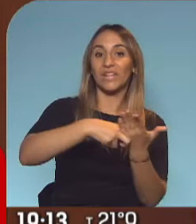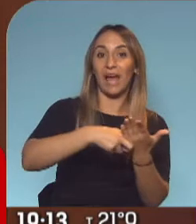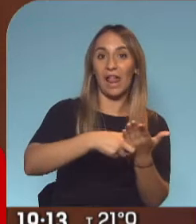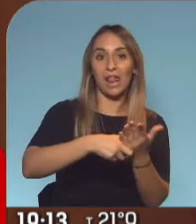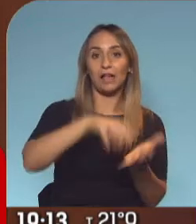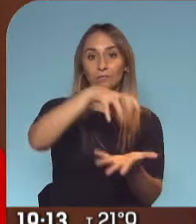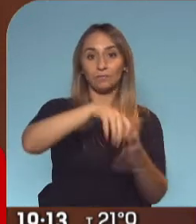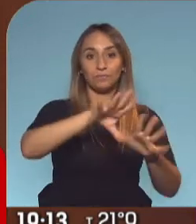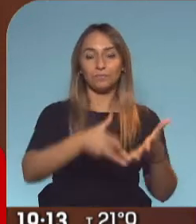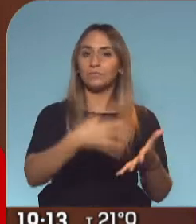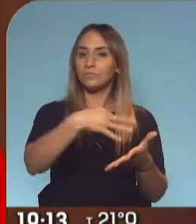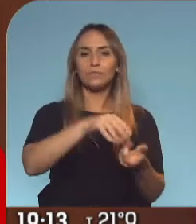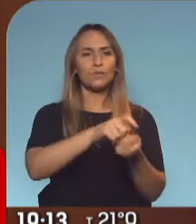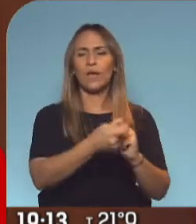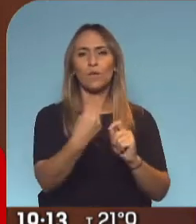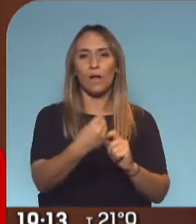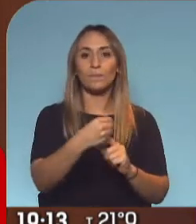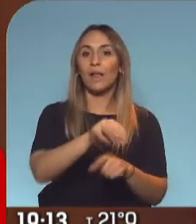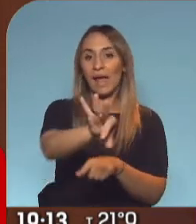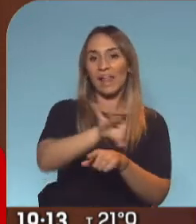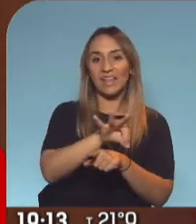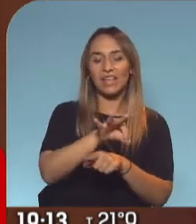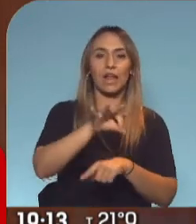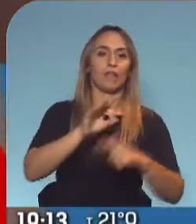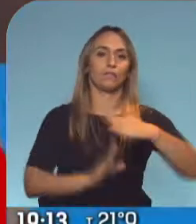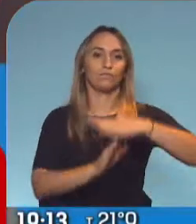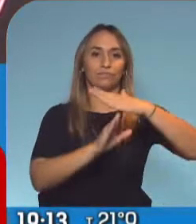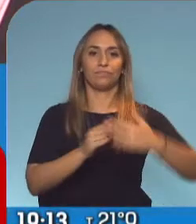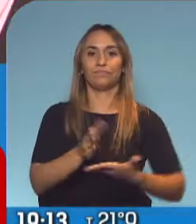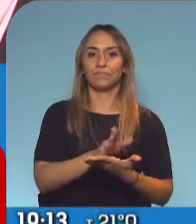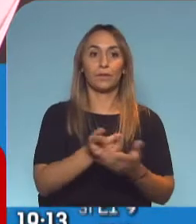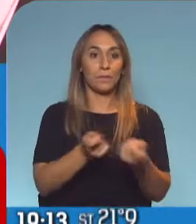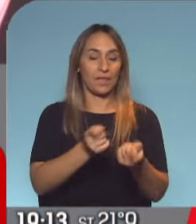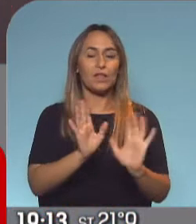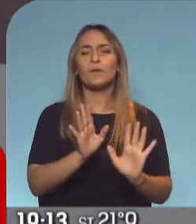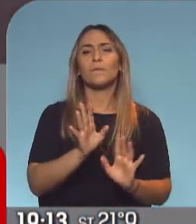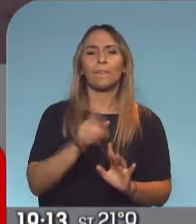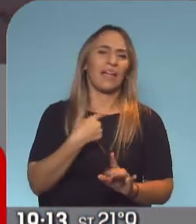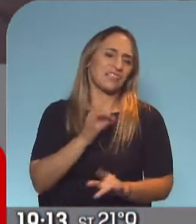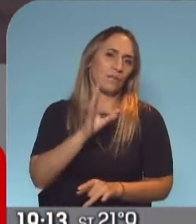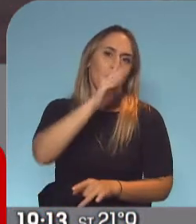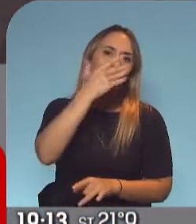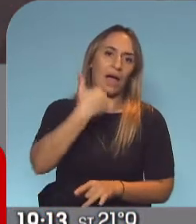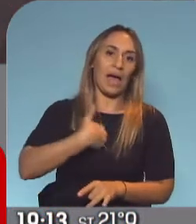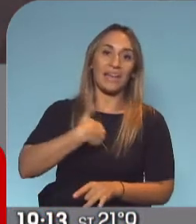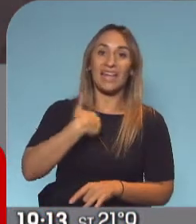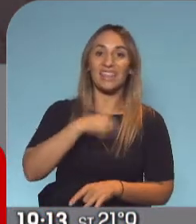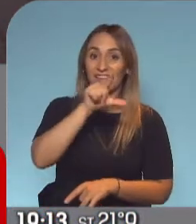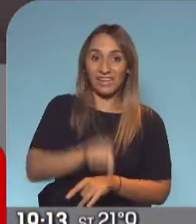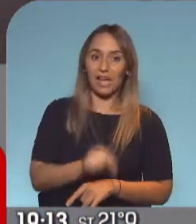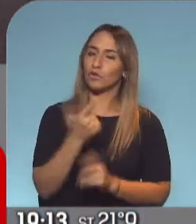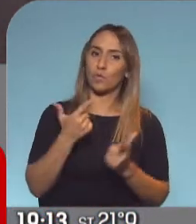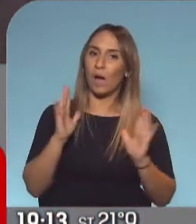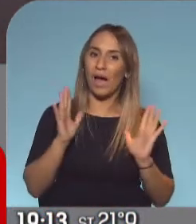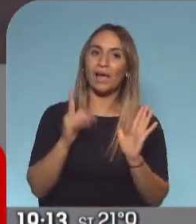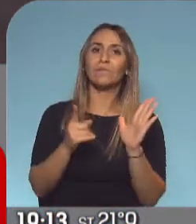las condiciones en las que se elige al procurador. Sabemos que la Argentina no tiene procurador puesto en el lugar con las condiciones que demanda